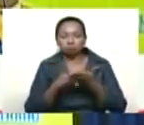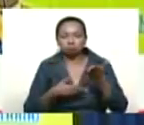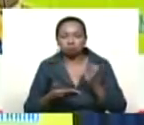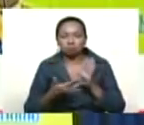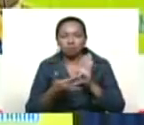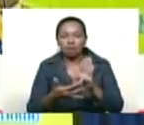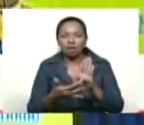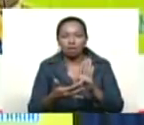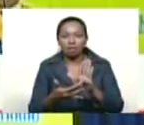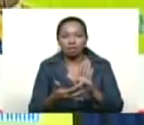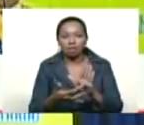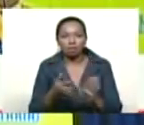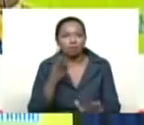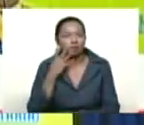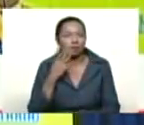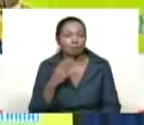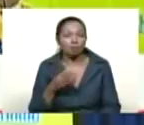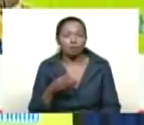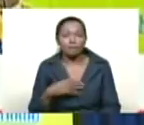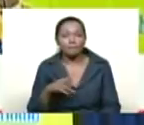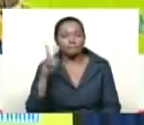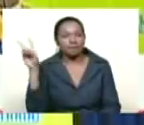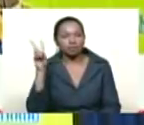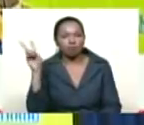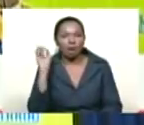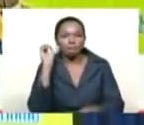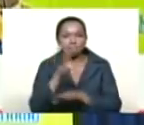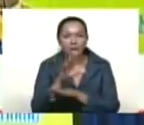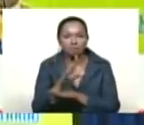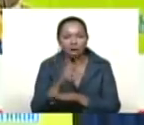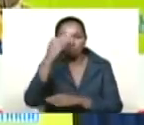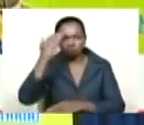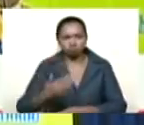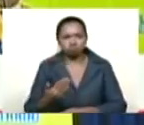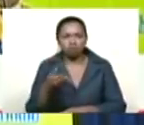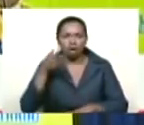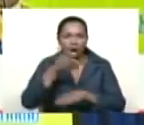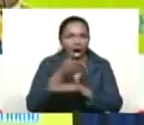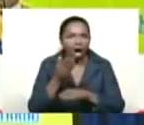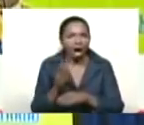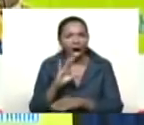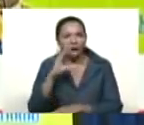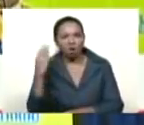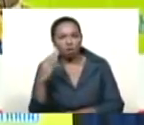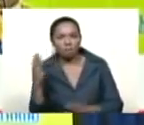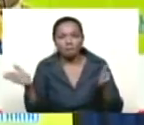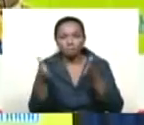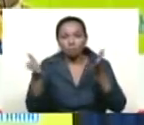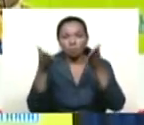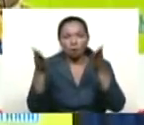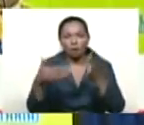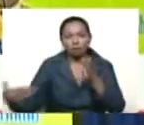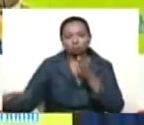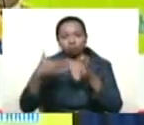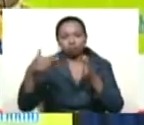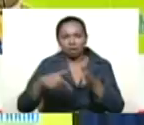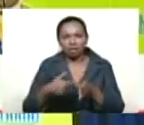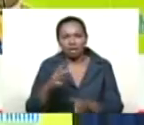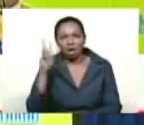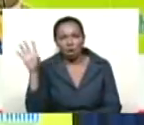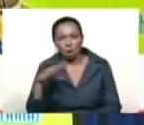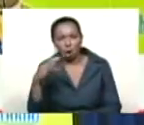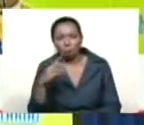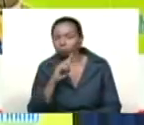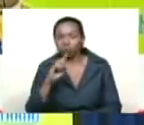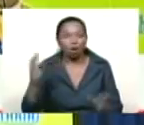Venezuela no manda soldados a Colombia, ni amenaza a Colombia, ni promueve golpes de Estado en Colombia. Venezuela promueve el